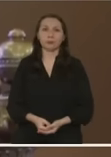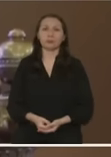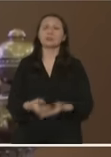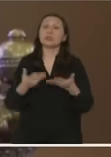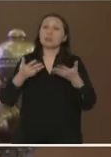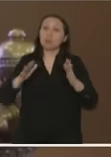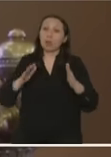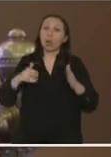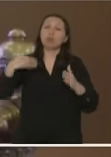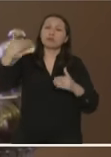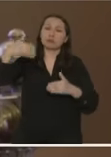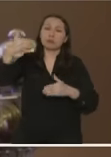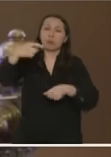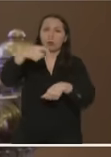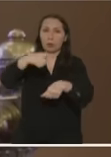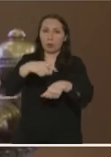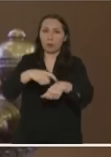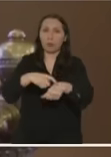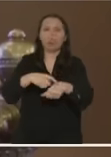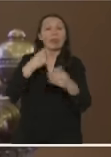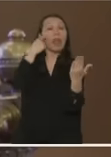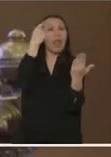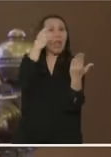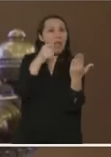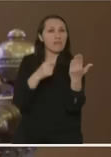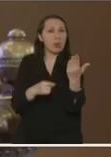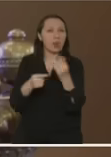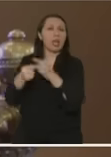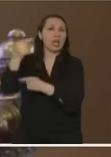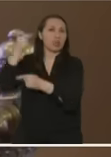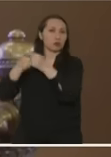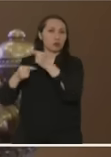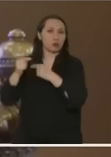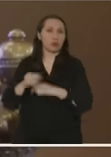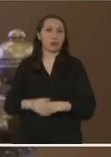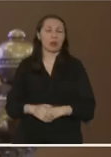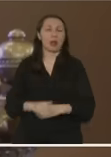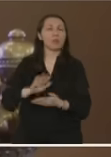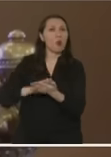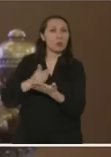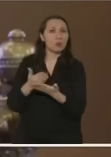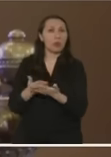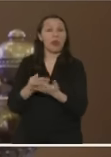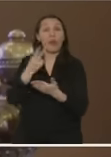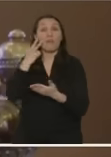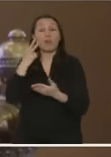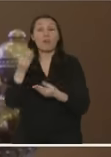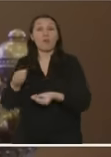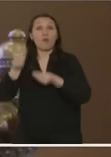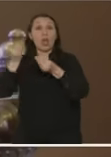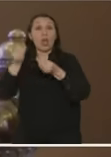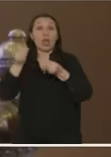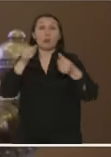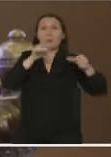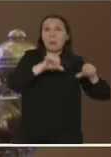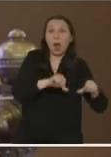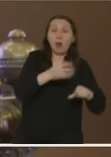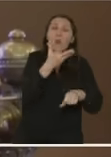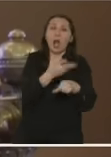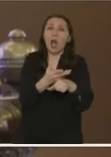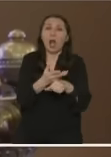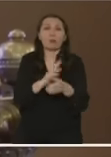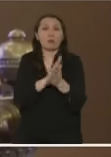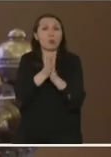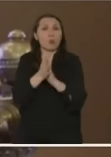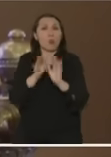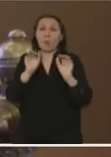Ya llegará el momento de las evaluaciones históricas, de ponderar las luces y las sombras que tuvo como